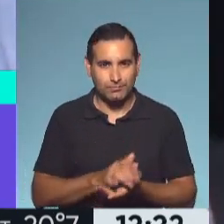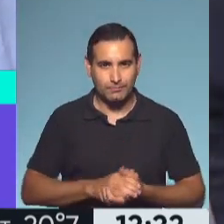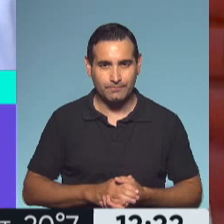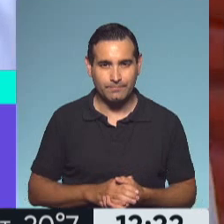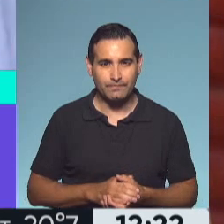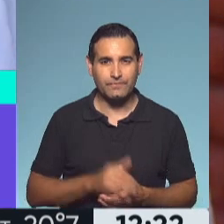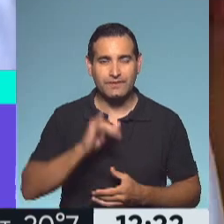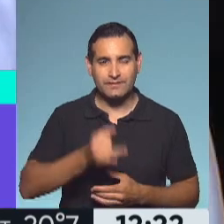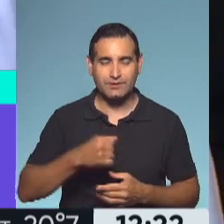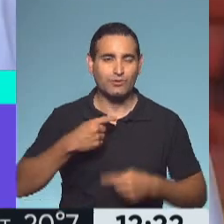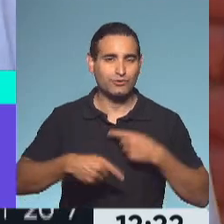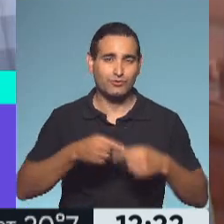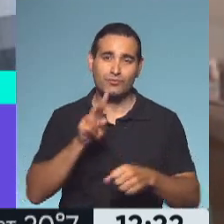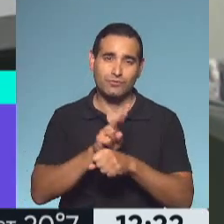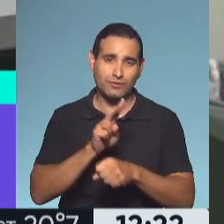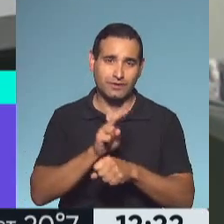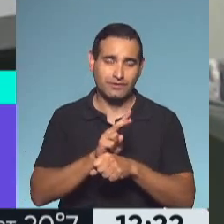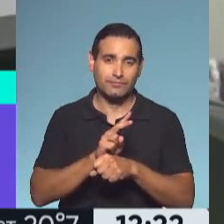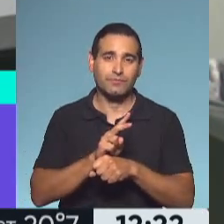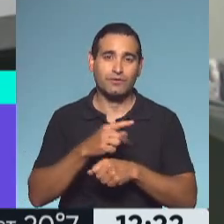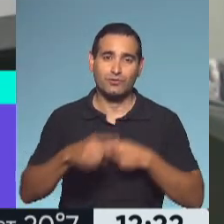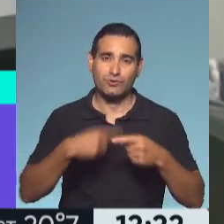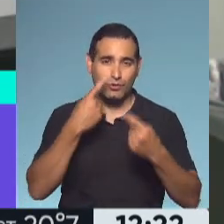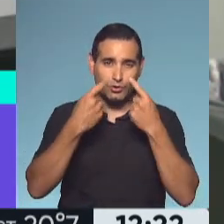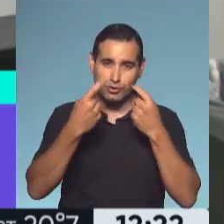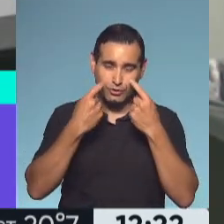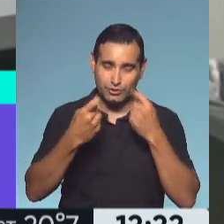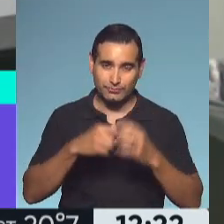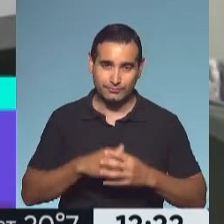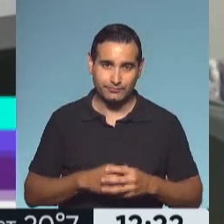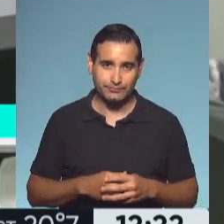que sí, hay que seguir cuidándose y seguir con los controles también de cuidados, ¿no?